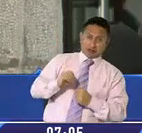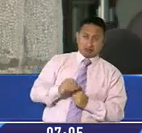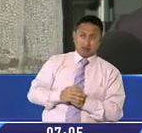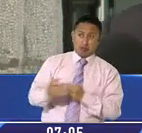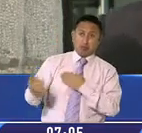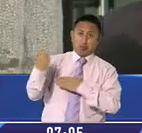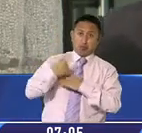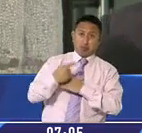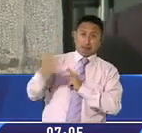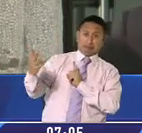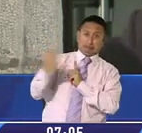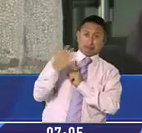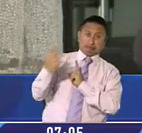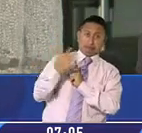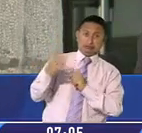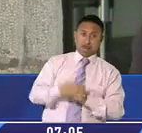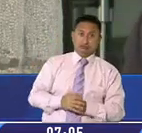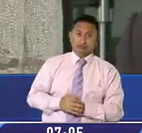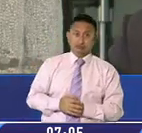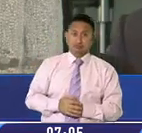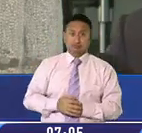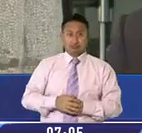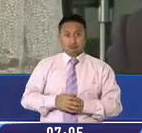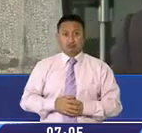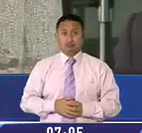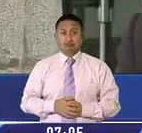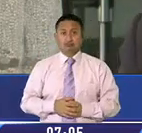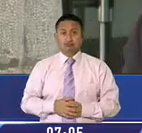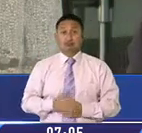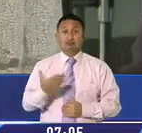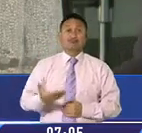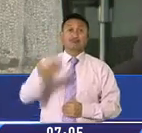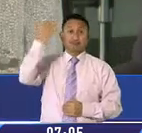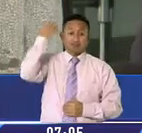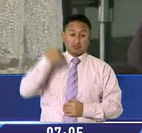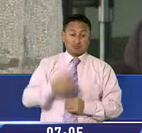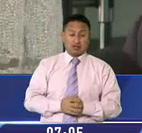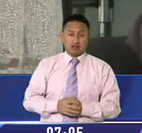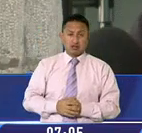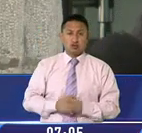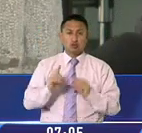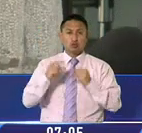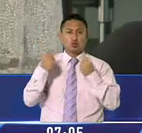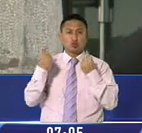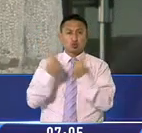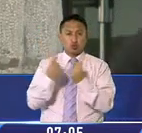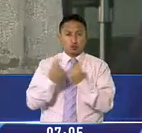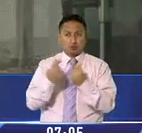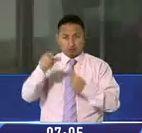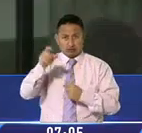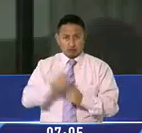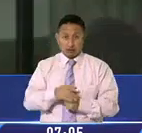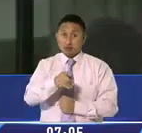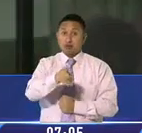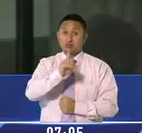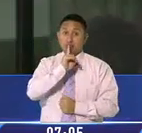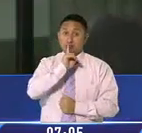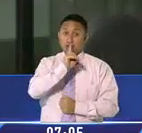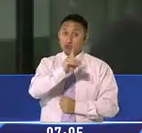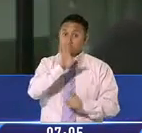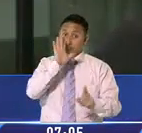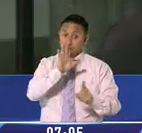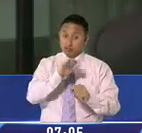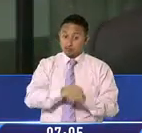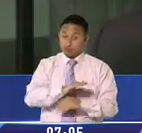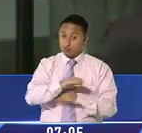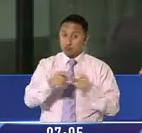amenazado por la unidad de gestión presidencial de aquella época, por Ronnie Vallejo y todo su grupo de agentes. Todo fue hecho para que Diego Vallejo pague